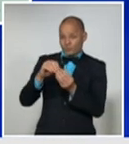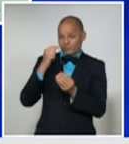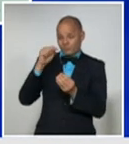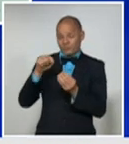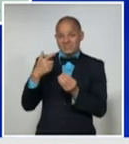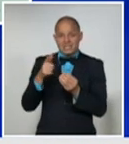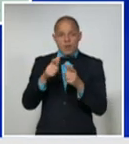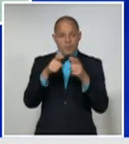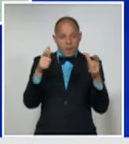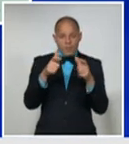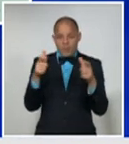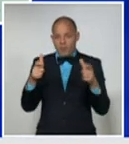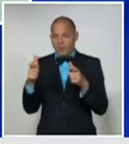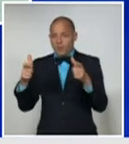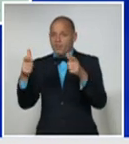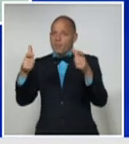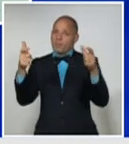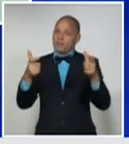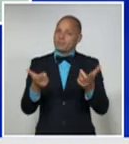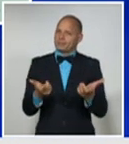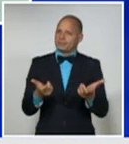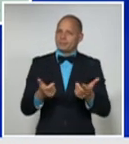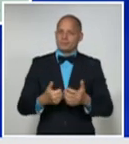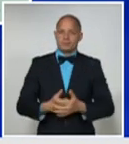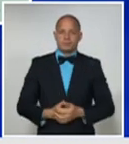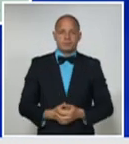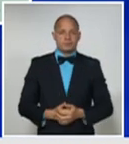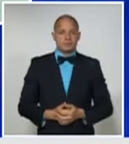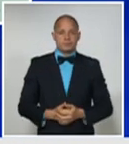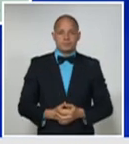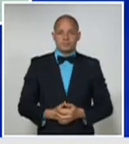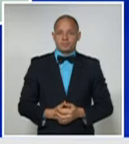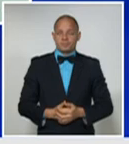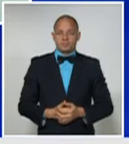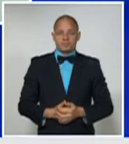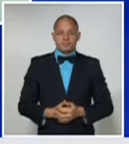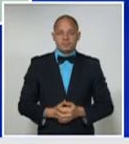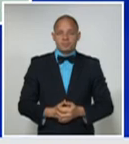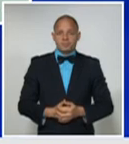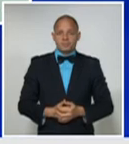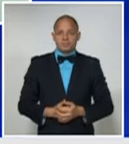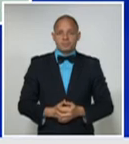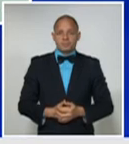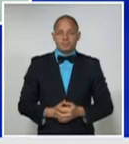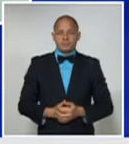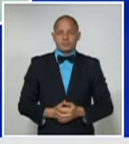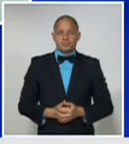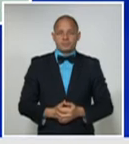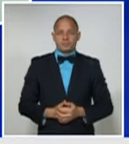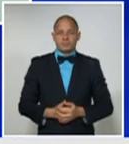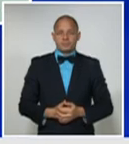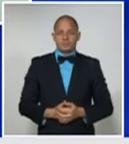estos territorios, de cada uno de los municipios, pues bastante elevada.